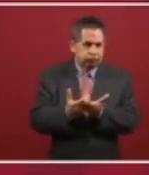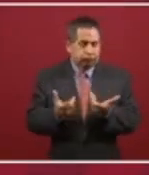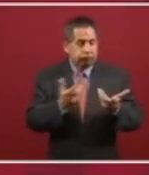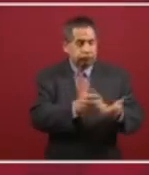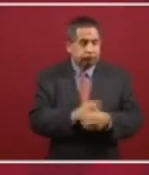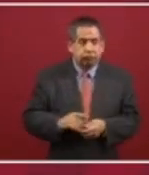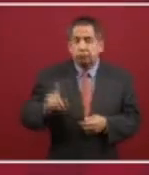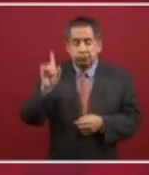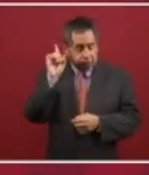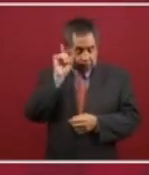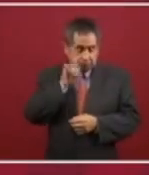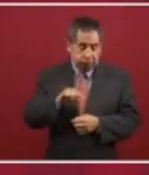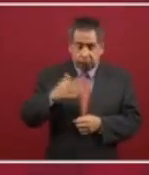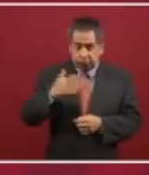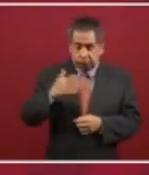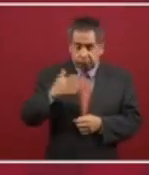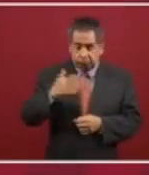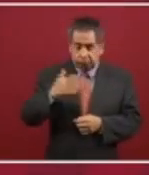Mañana es una muy buena